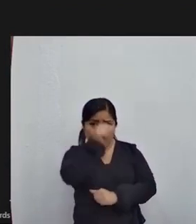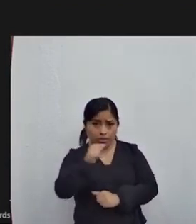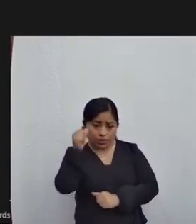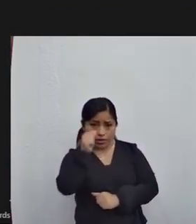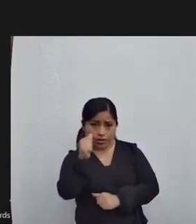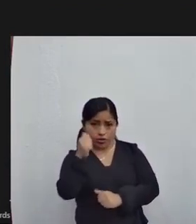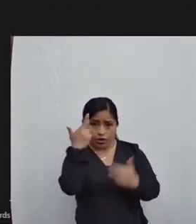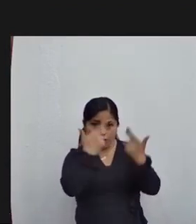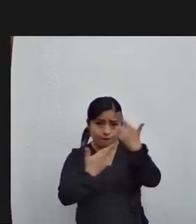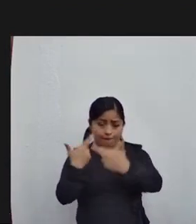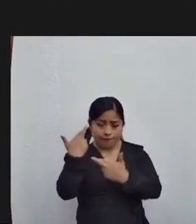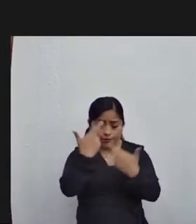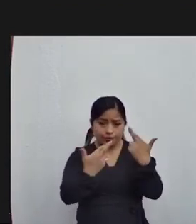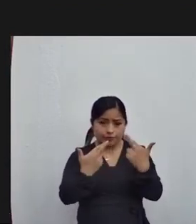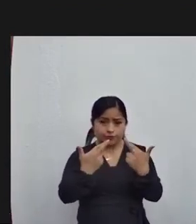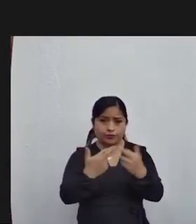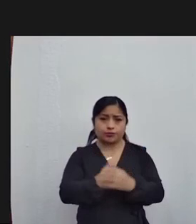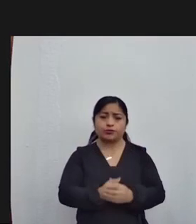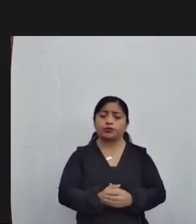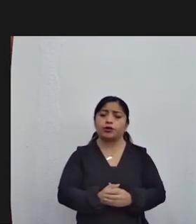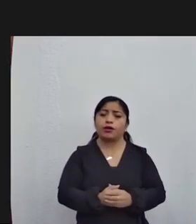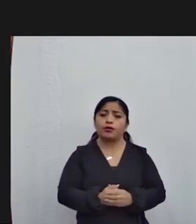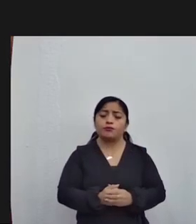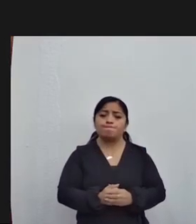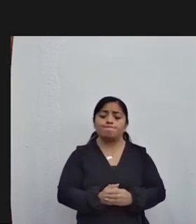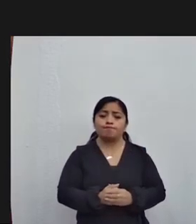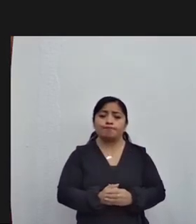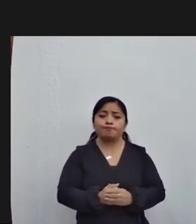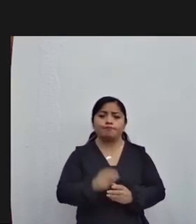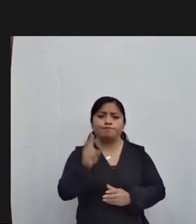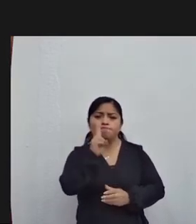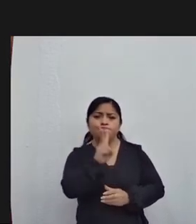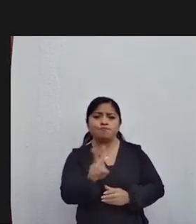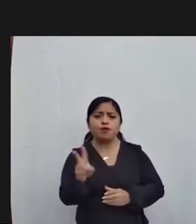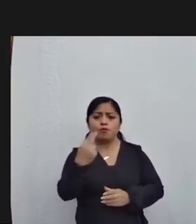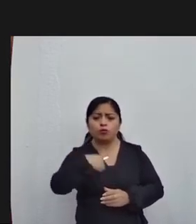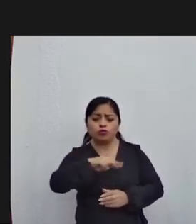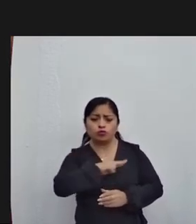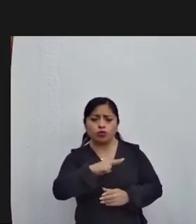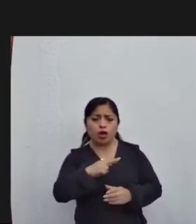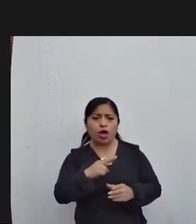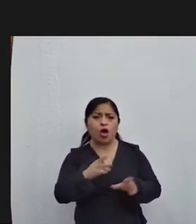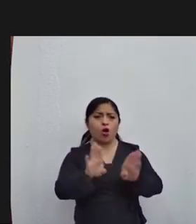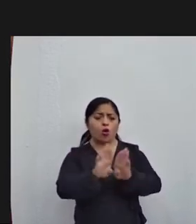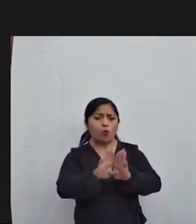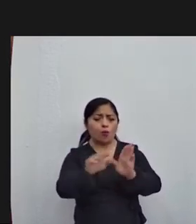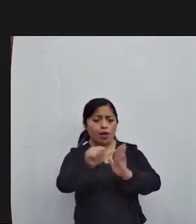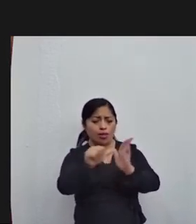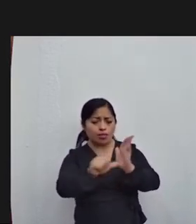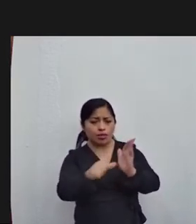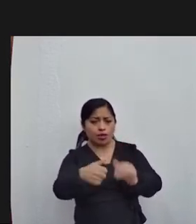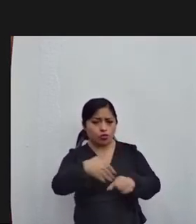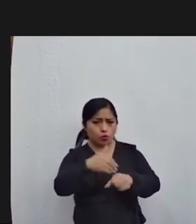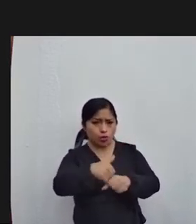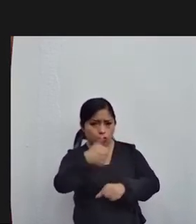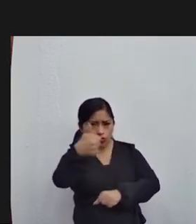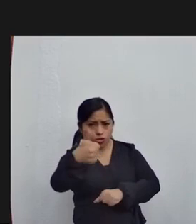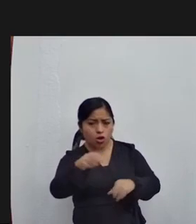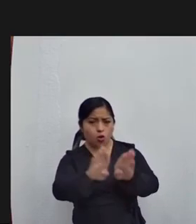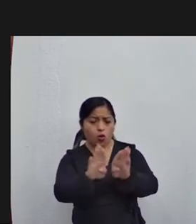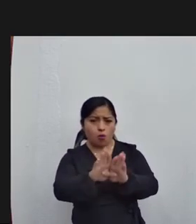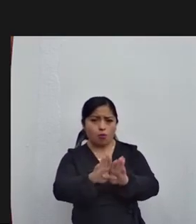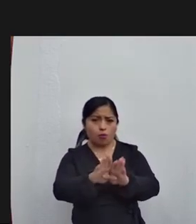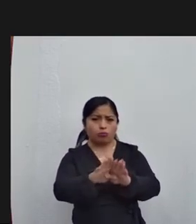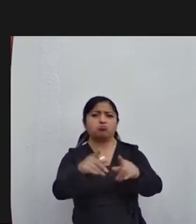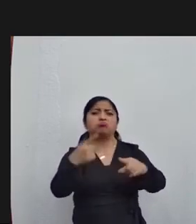referente a la redacción. Vemos que nos indican en el artículo 7º cómo es que o quiénes